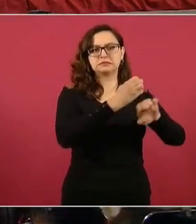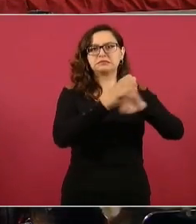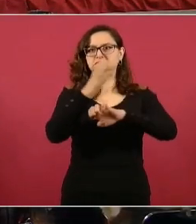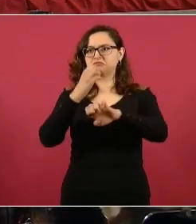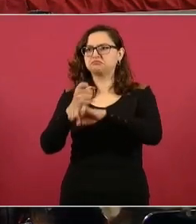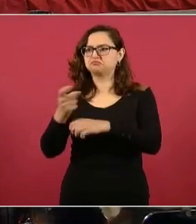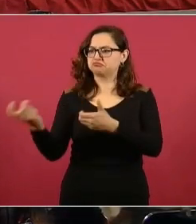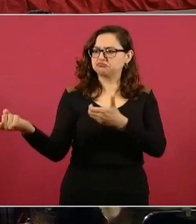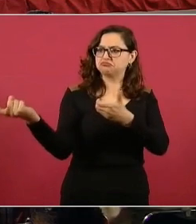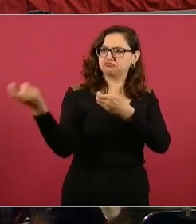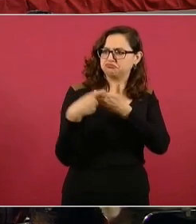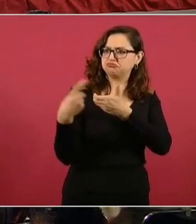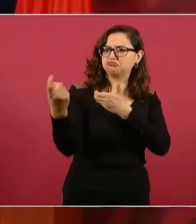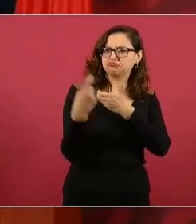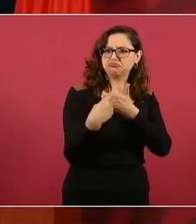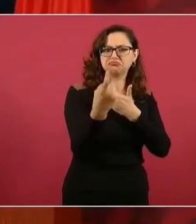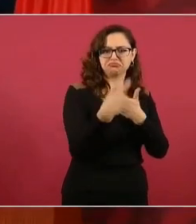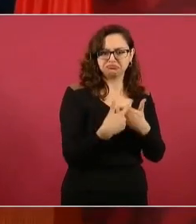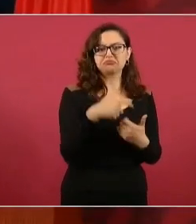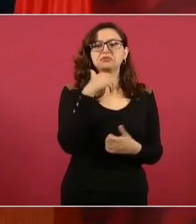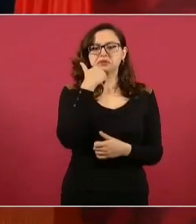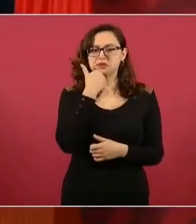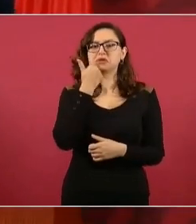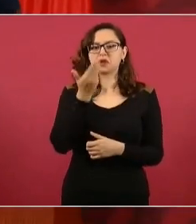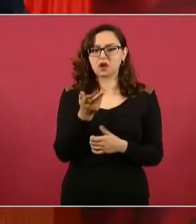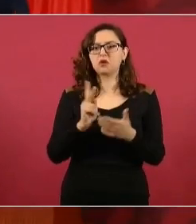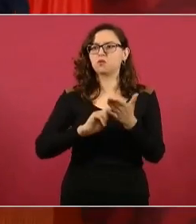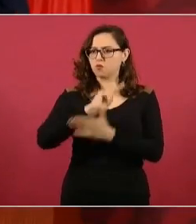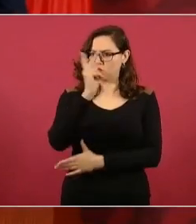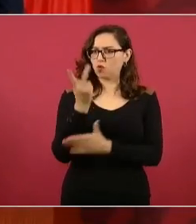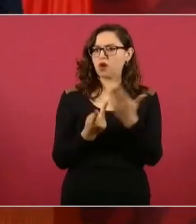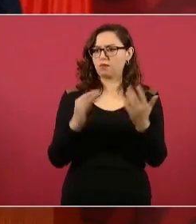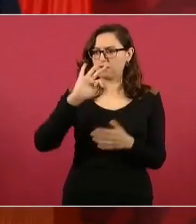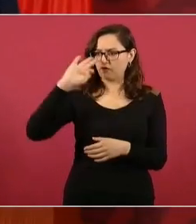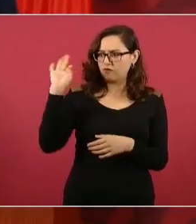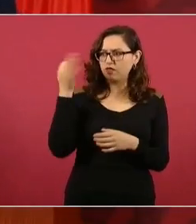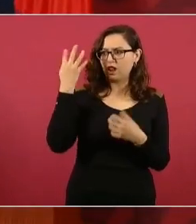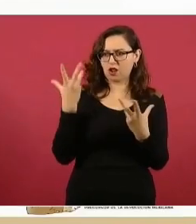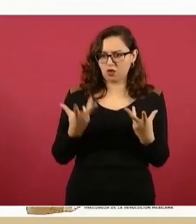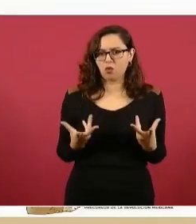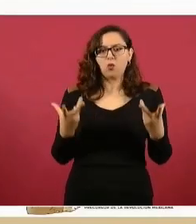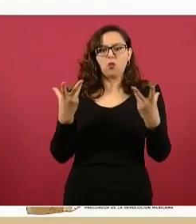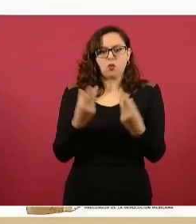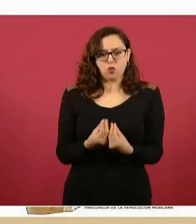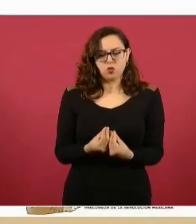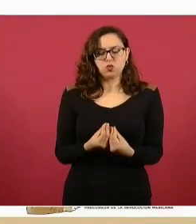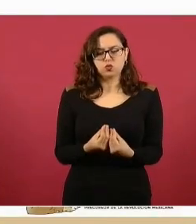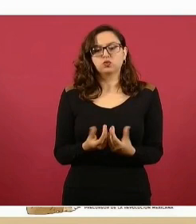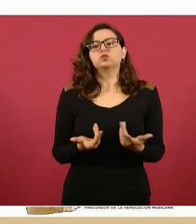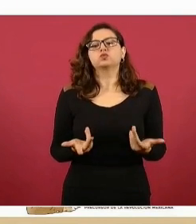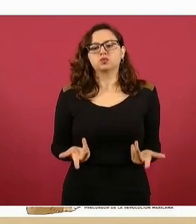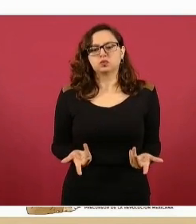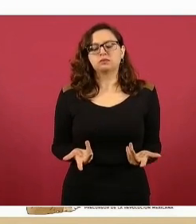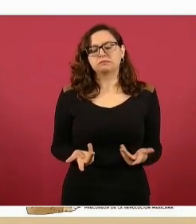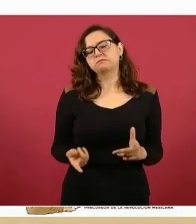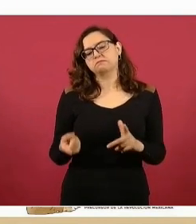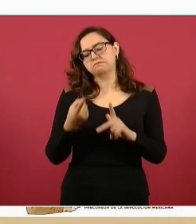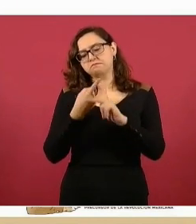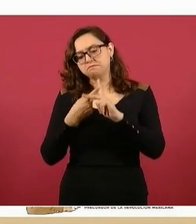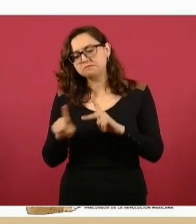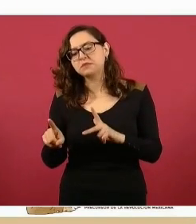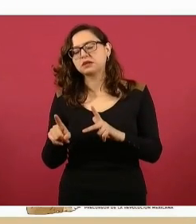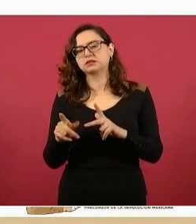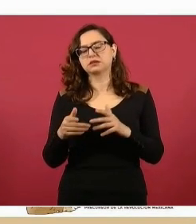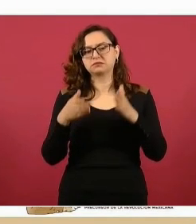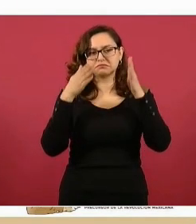su intención y su interés de que este programa llegue a sus entidades se trata de una